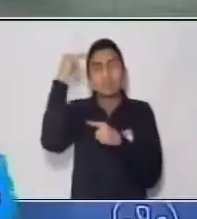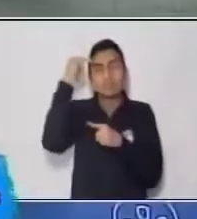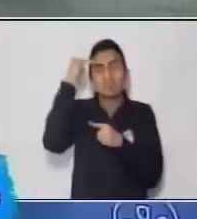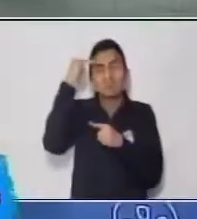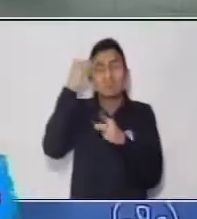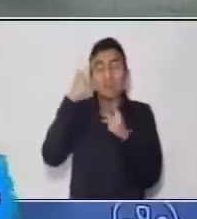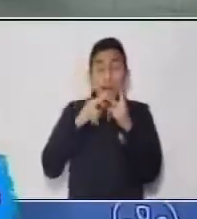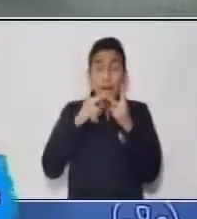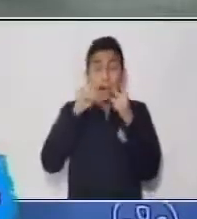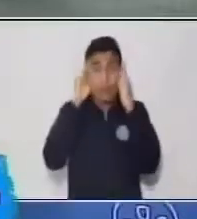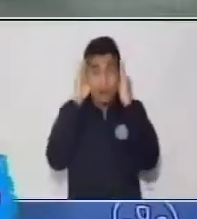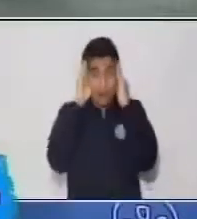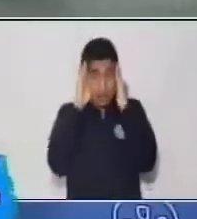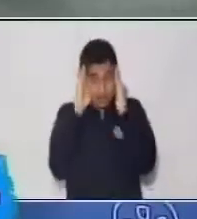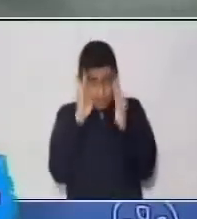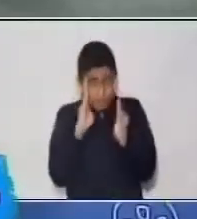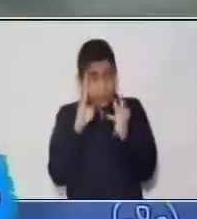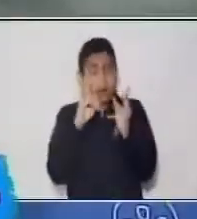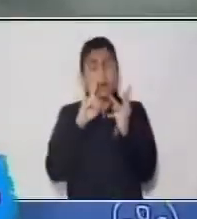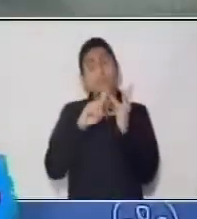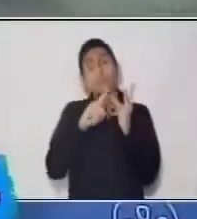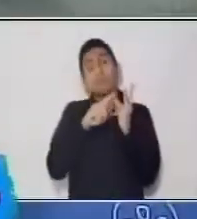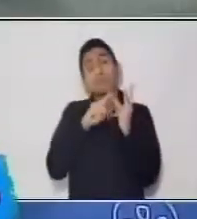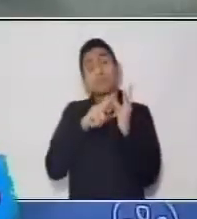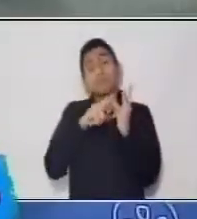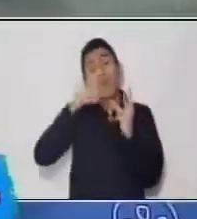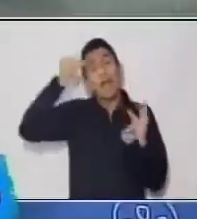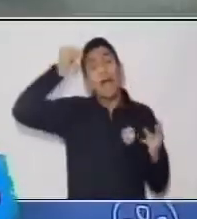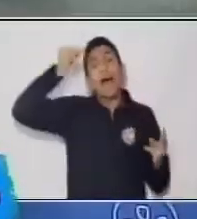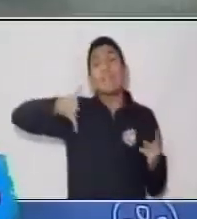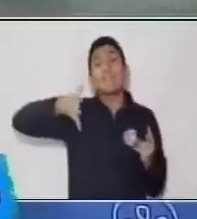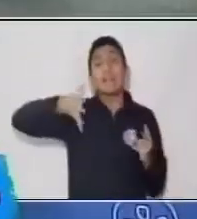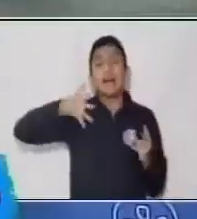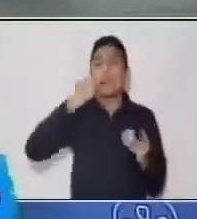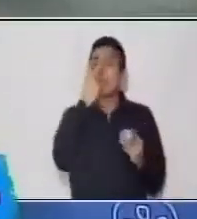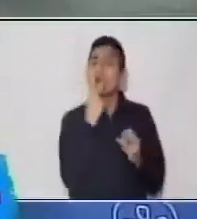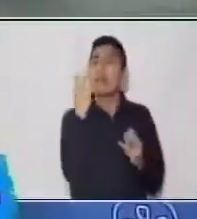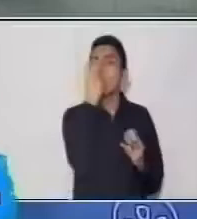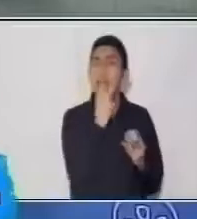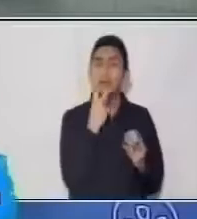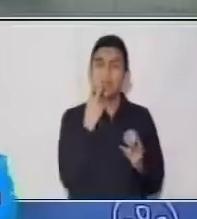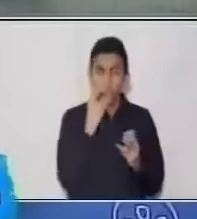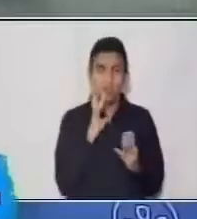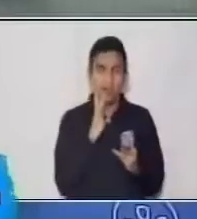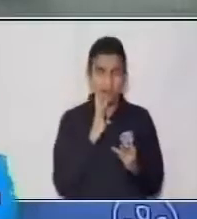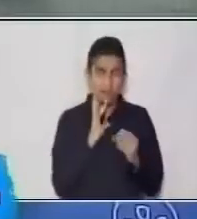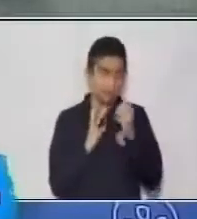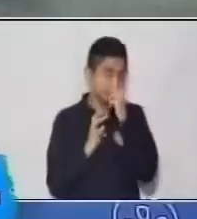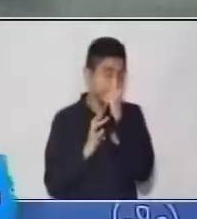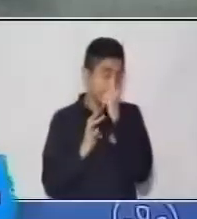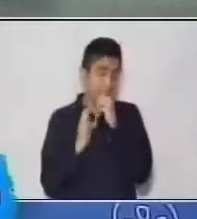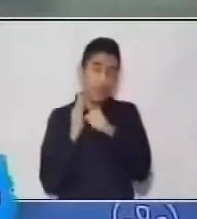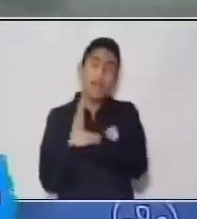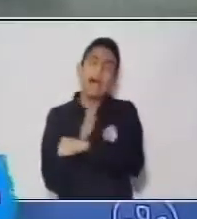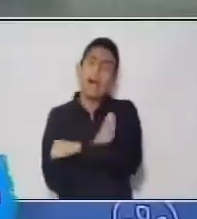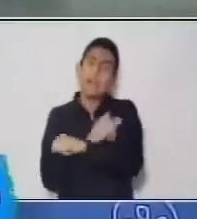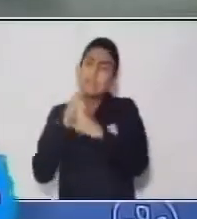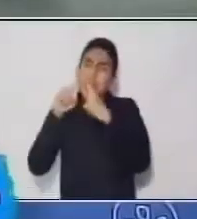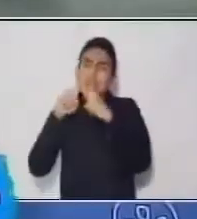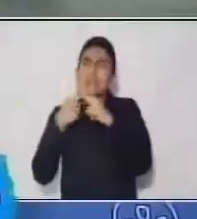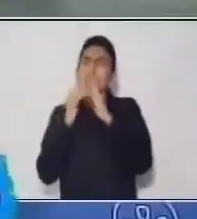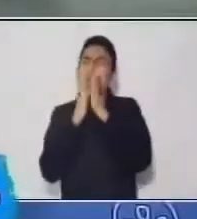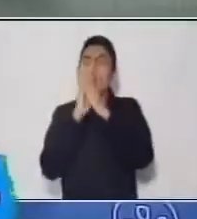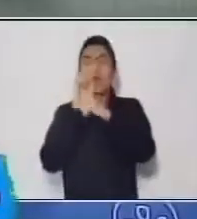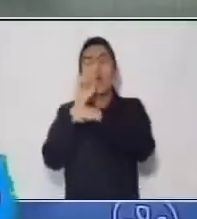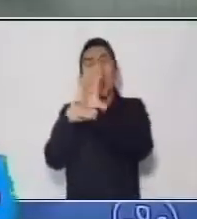como la atención, la memoria y la habilidad lingüística. Antes de empezar, te recomiendo que laves bien